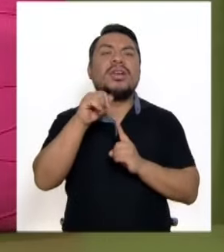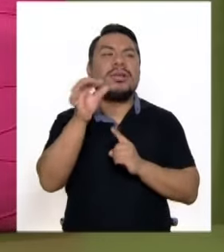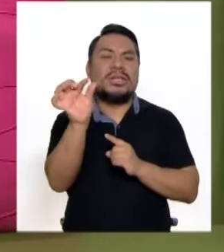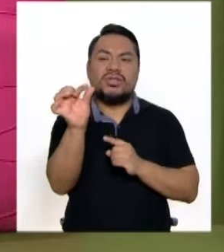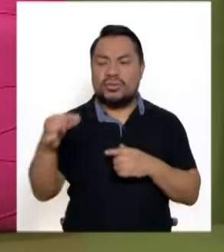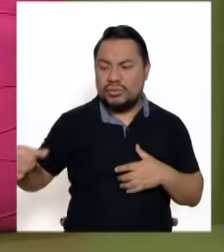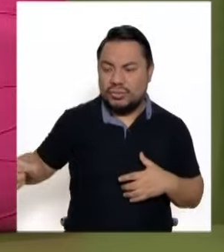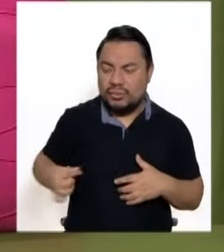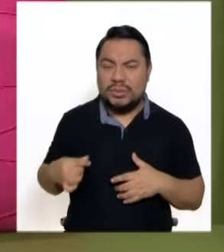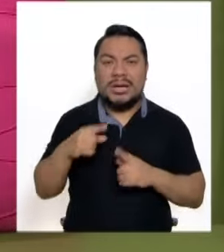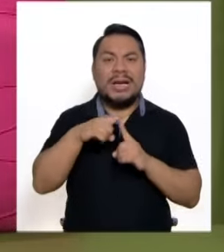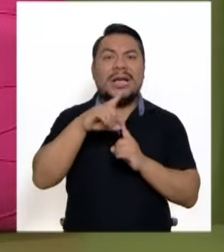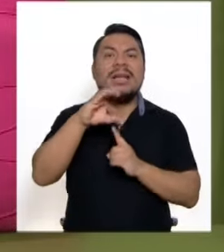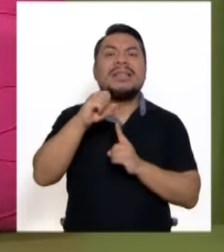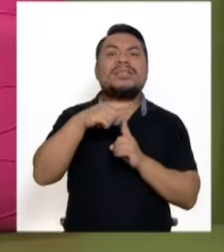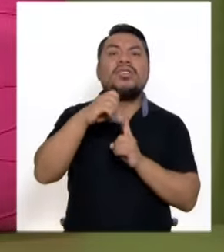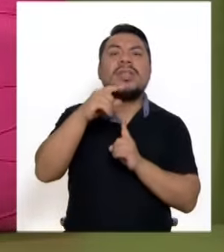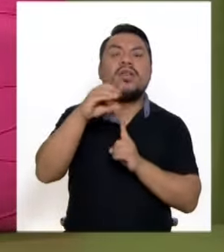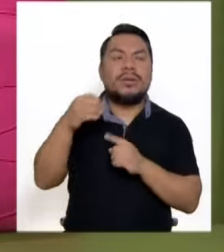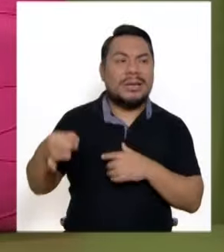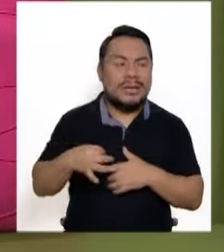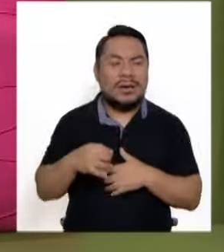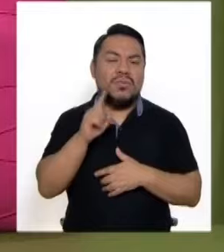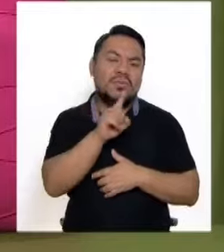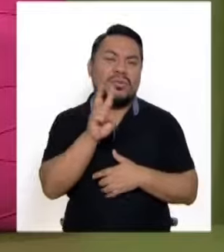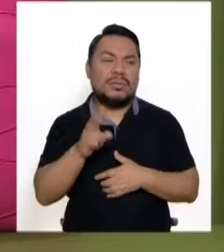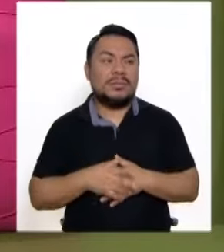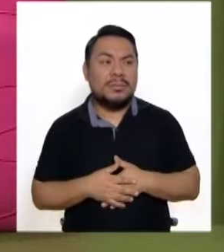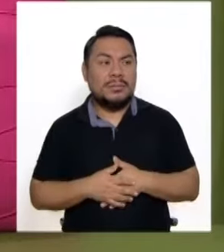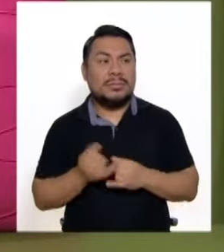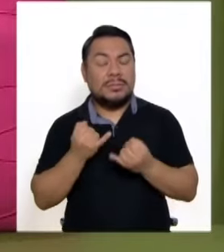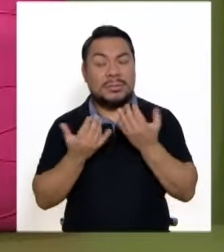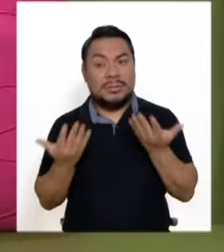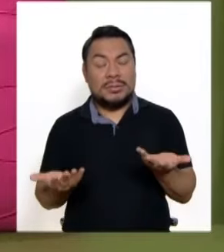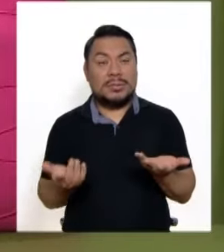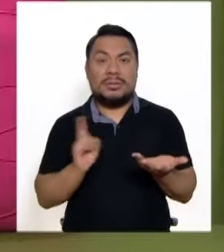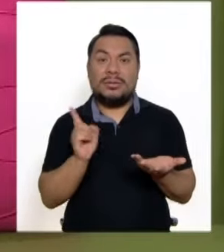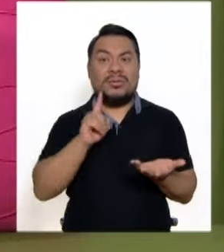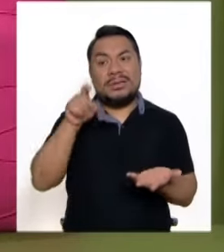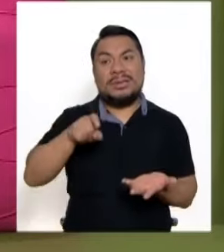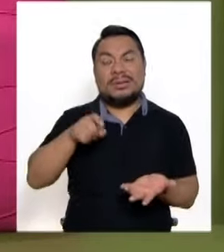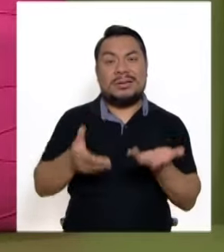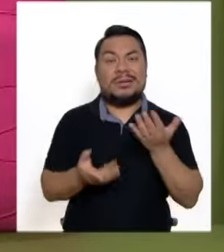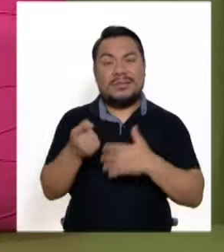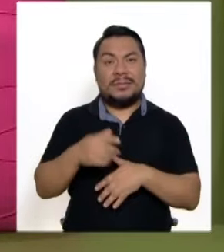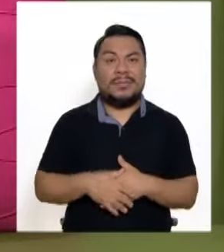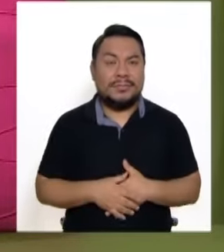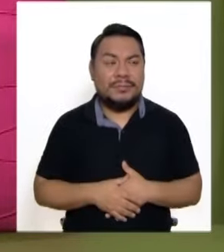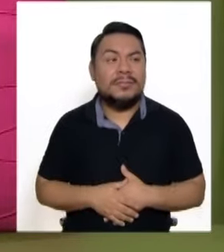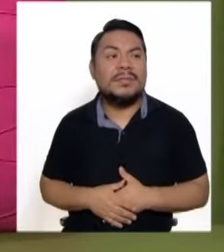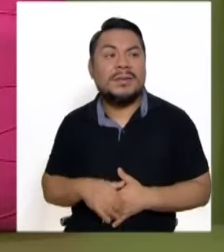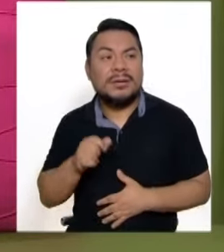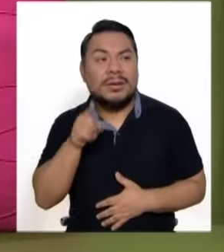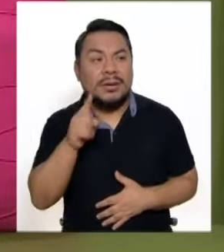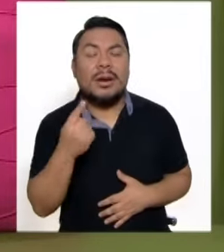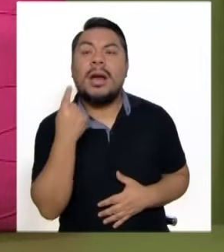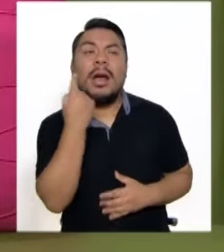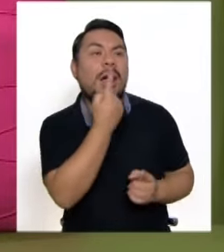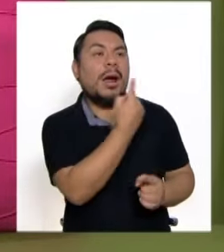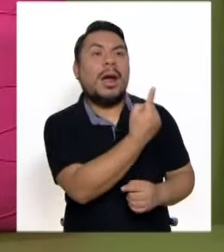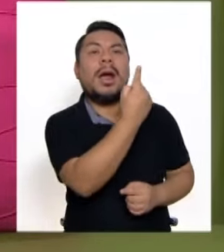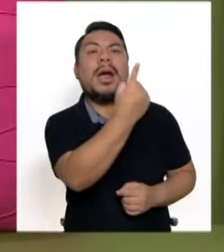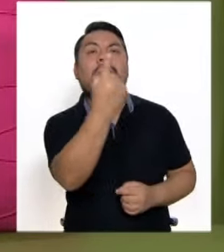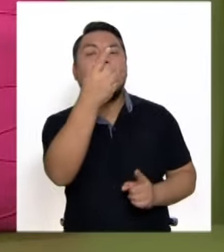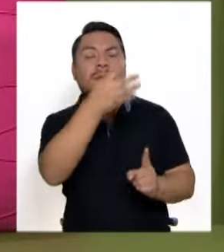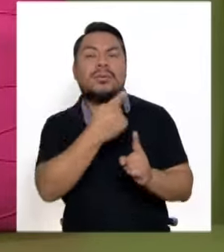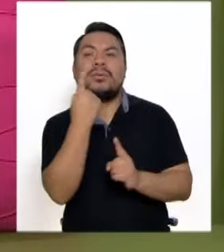me pongo uno, me pongo dos. A la final es, de pronto, no es lo que necesita. Claro. Entonces es individualización y